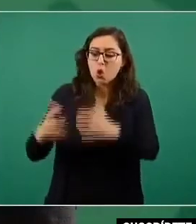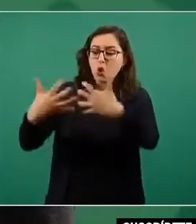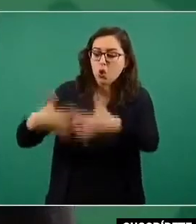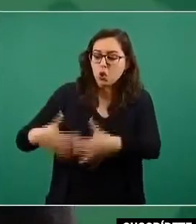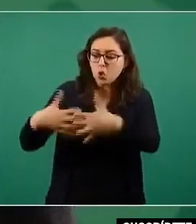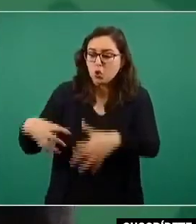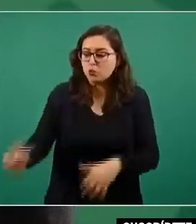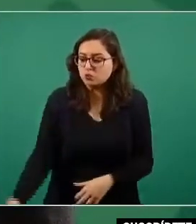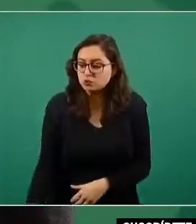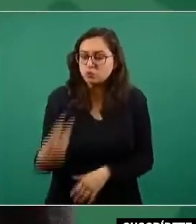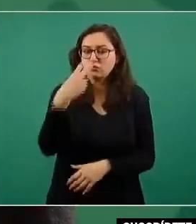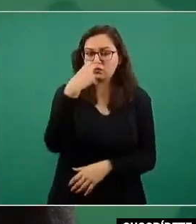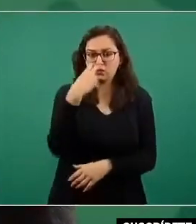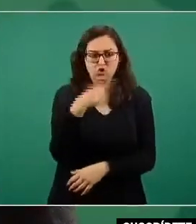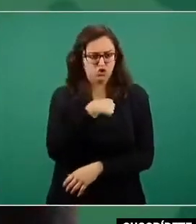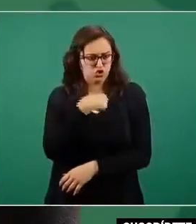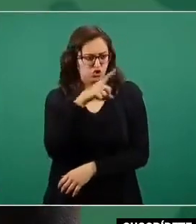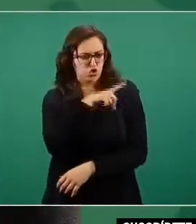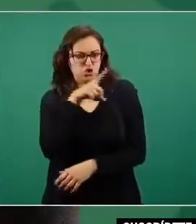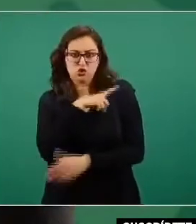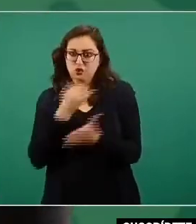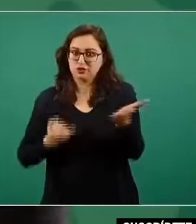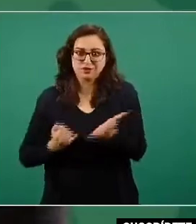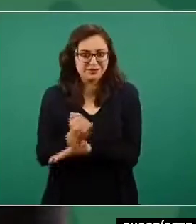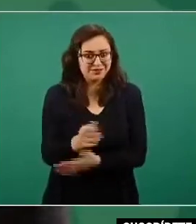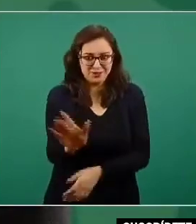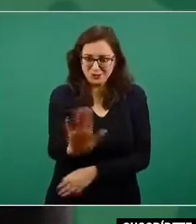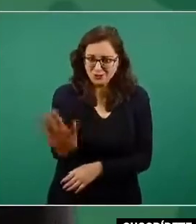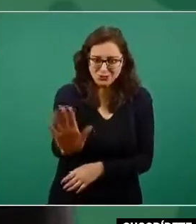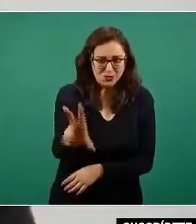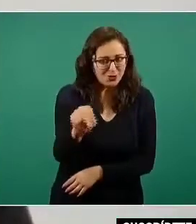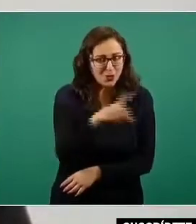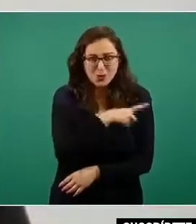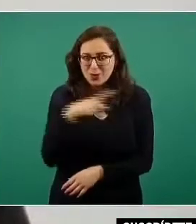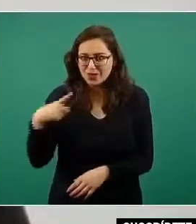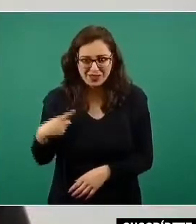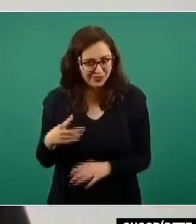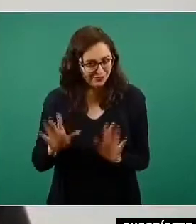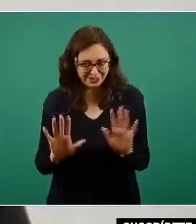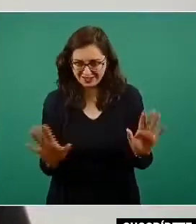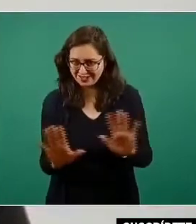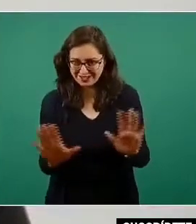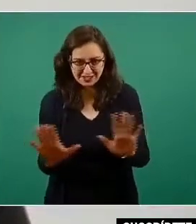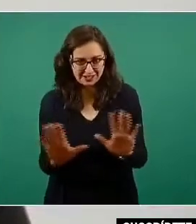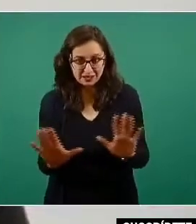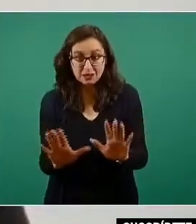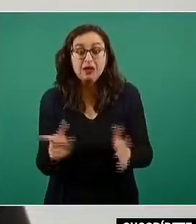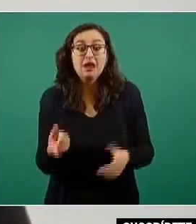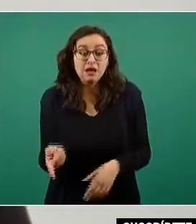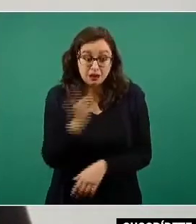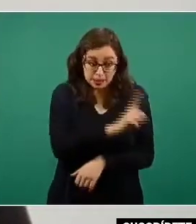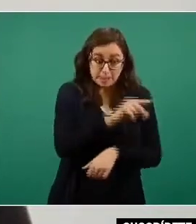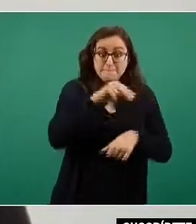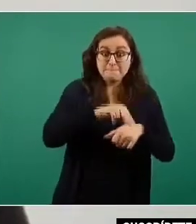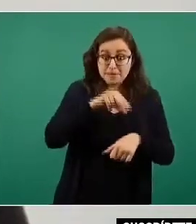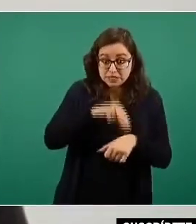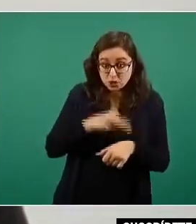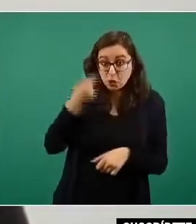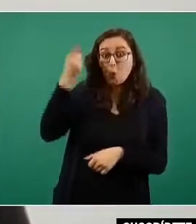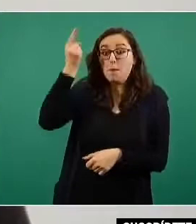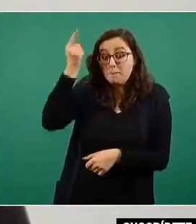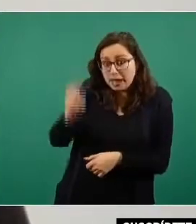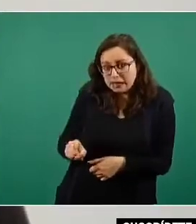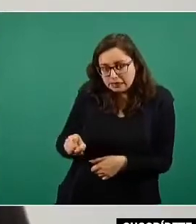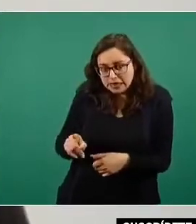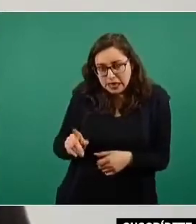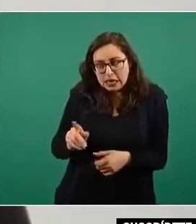oxígeno directa, o uno de estos concentradores de oxígeno. El oxígeno debe de ser en su momento indicado por un médico tratante, o sea, un profesional